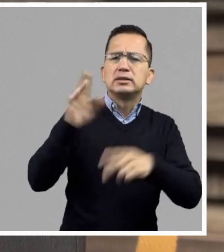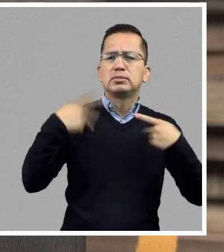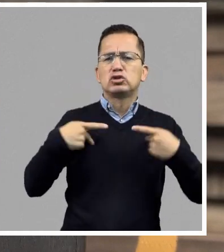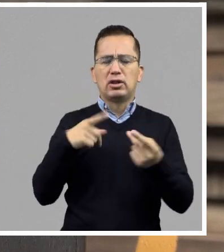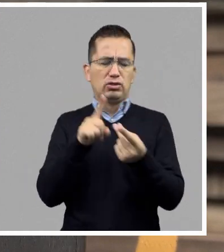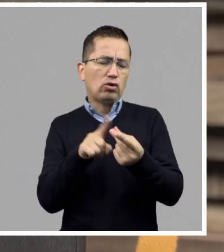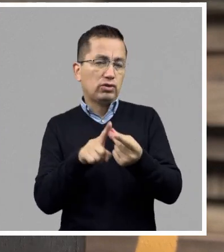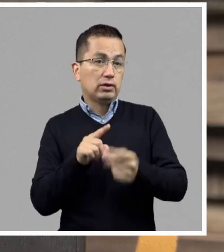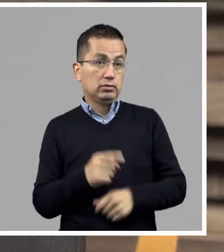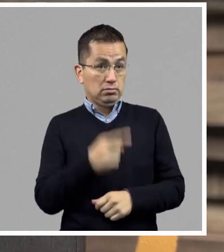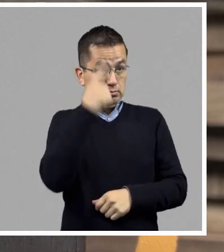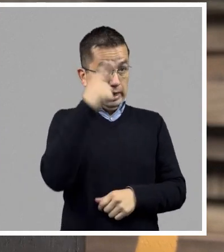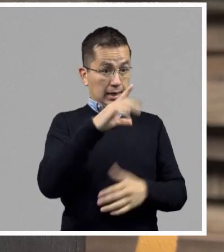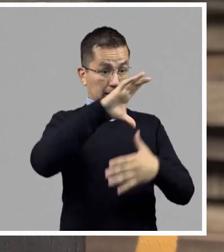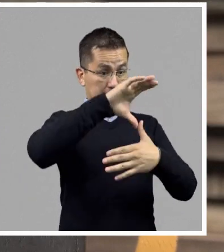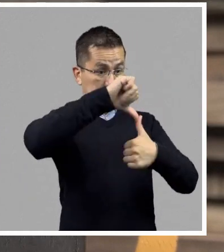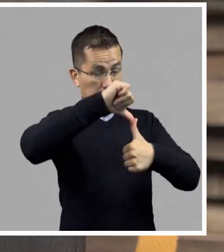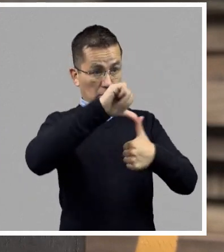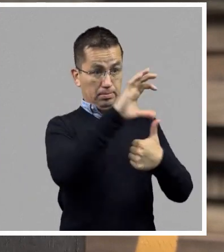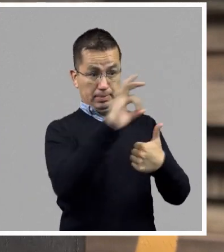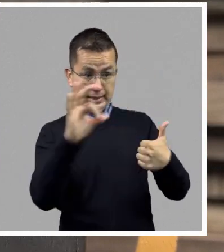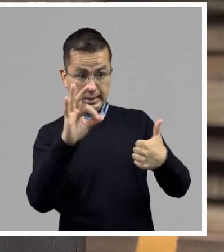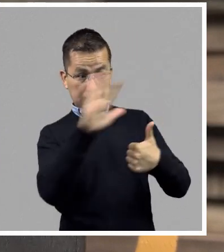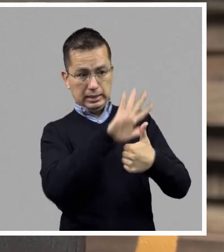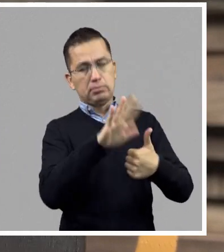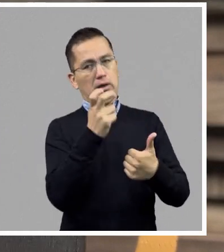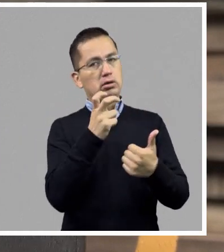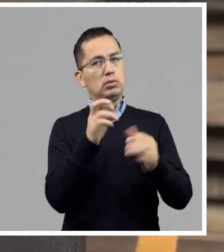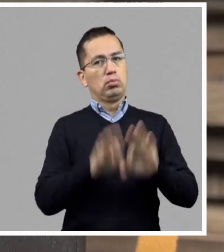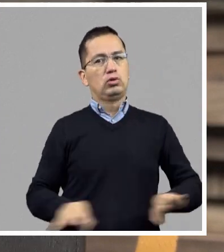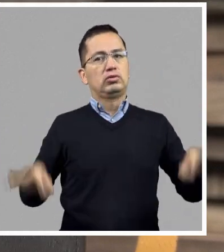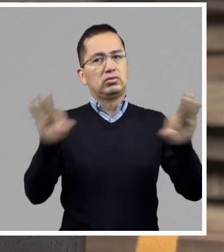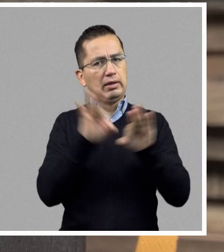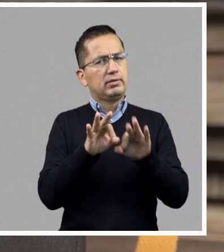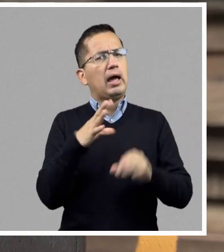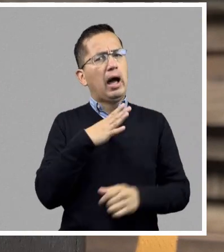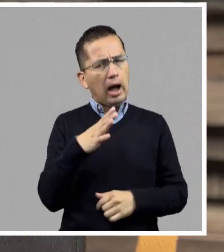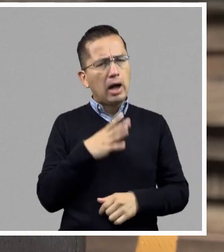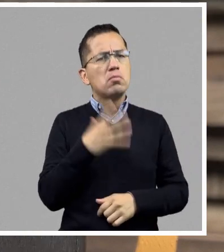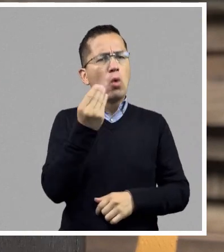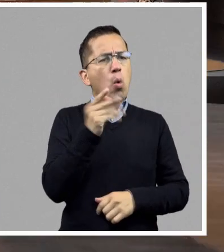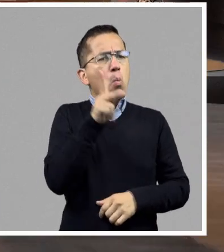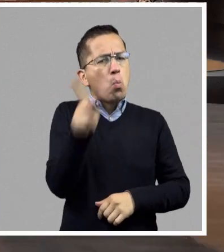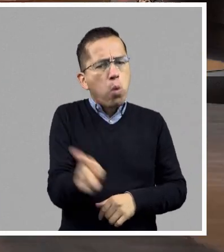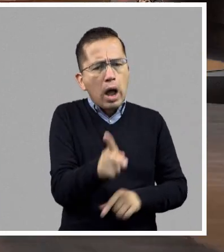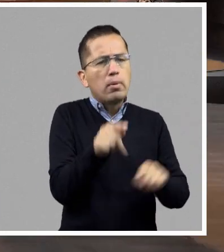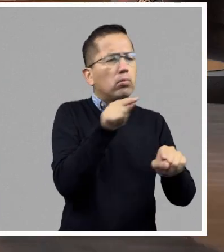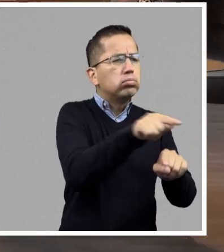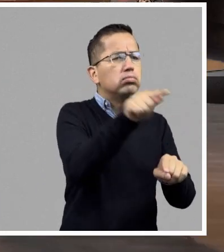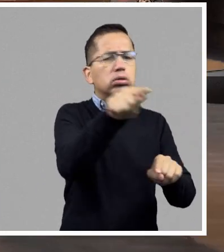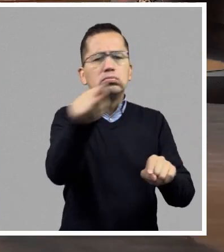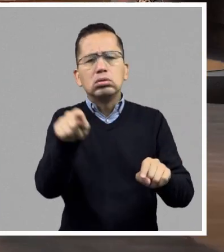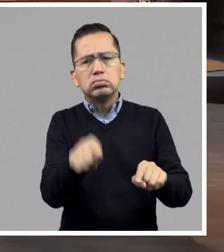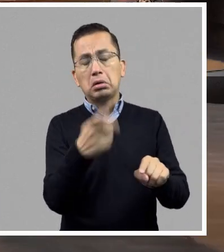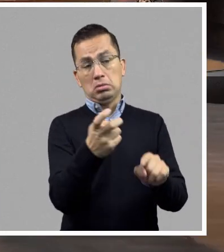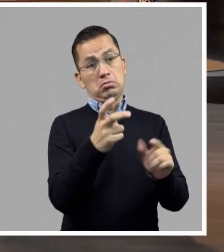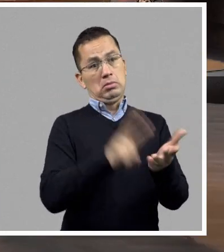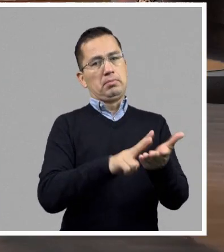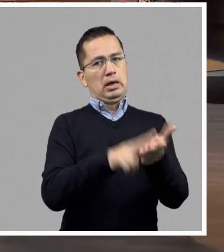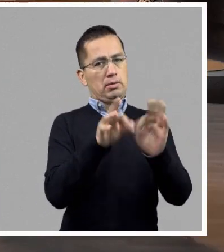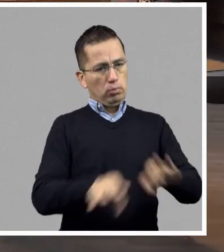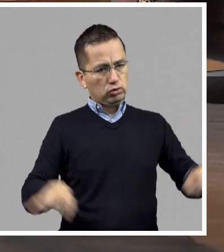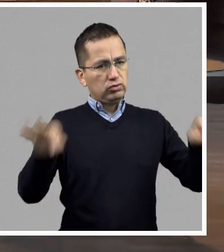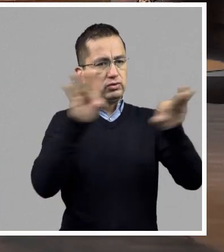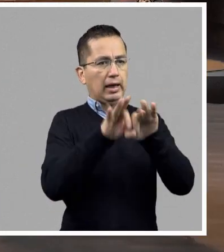que es culturalmente tan importante para Centroamérica Aunque haya menos población hay varios pueblitos que son un poco emblemáticos no como